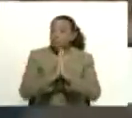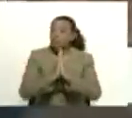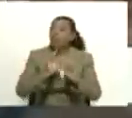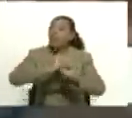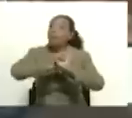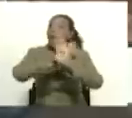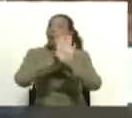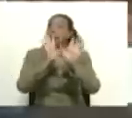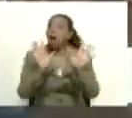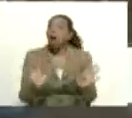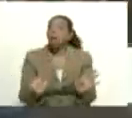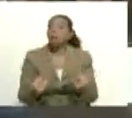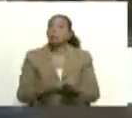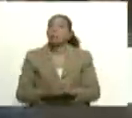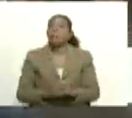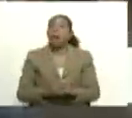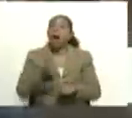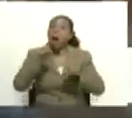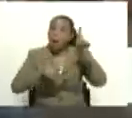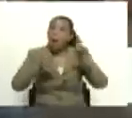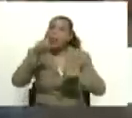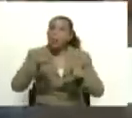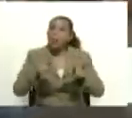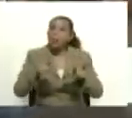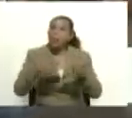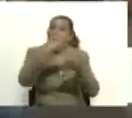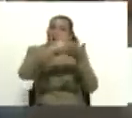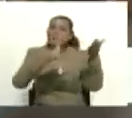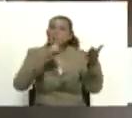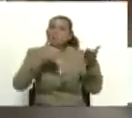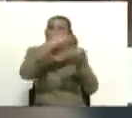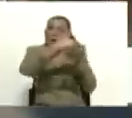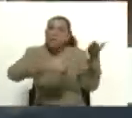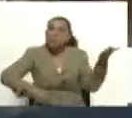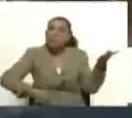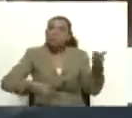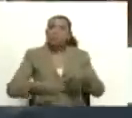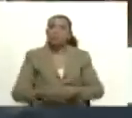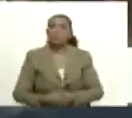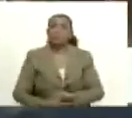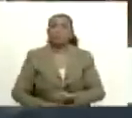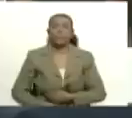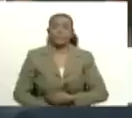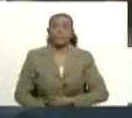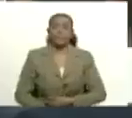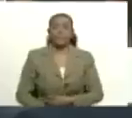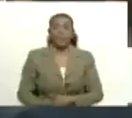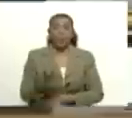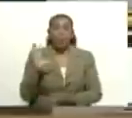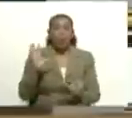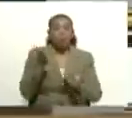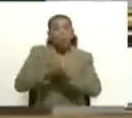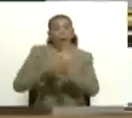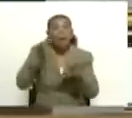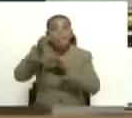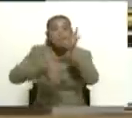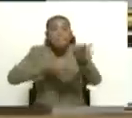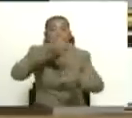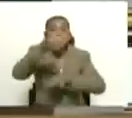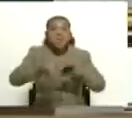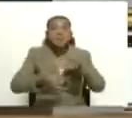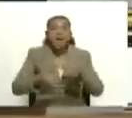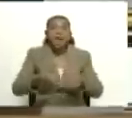con respecto a algunas aseveraciones que hizo Pedro Infante. cuando habla de